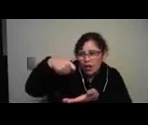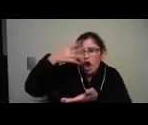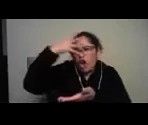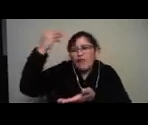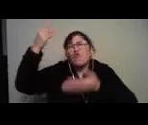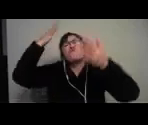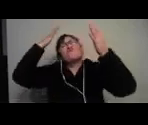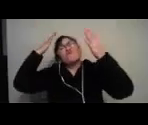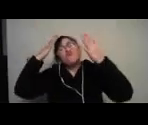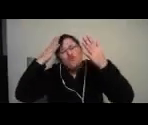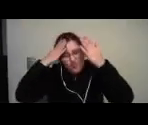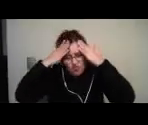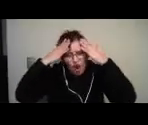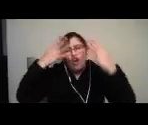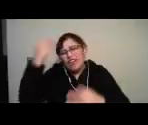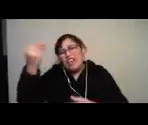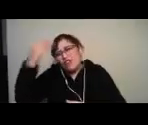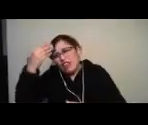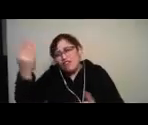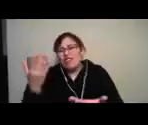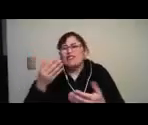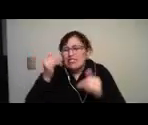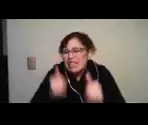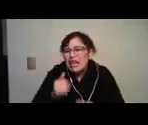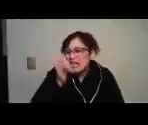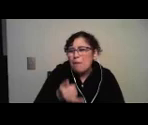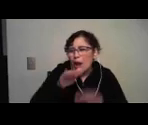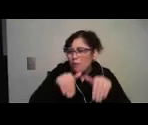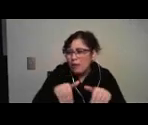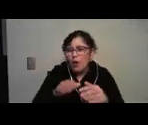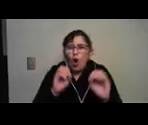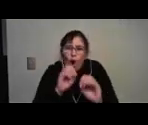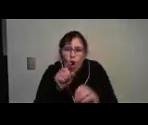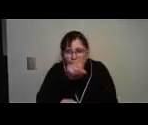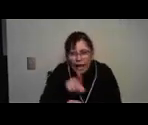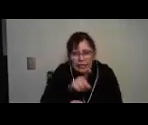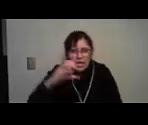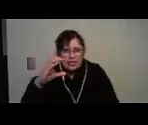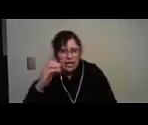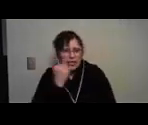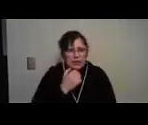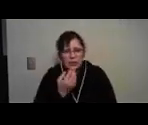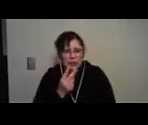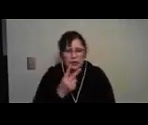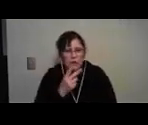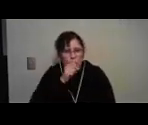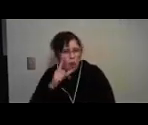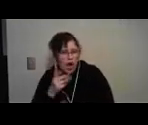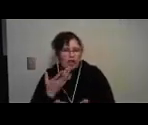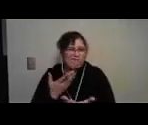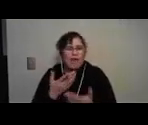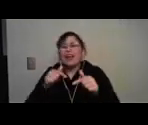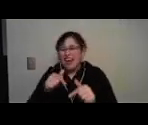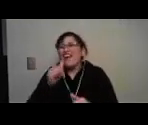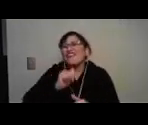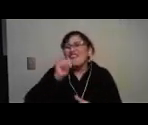olvida colocarle el acento, o escribo la palabra y se me olvida que es con C y no con S, ¿ya? Y lo vuelvo a escribir igual, es porque aún no he